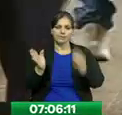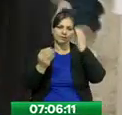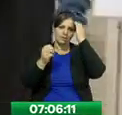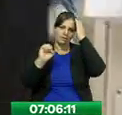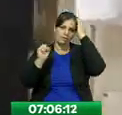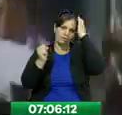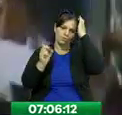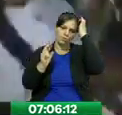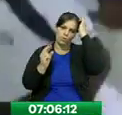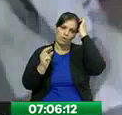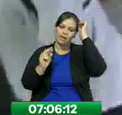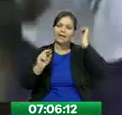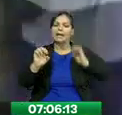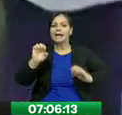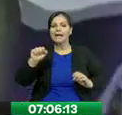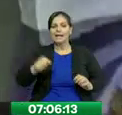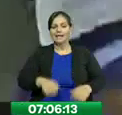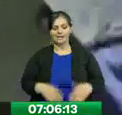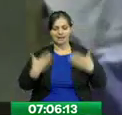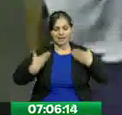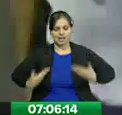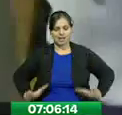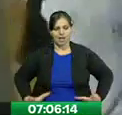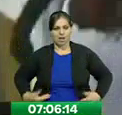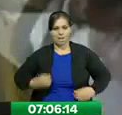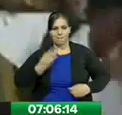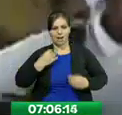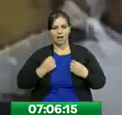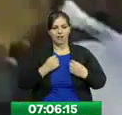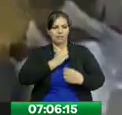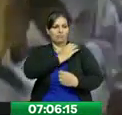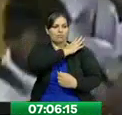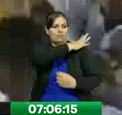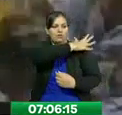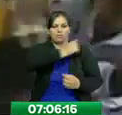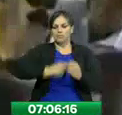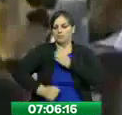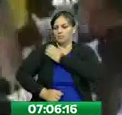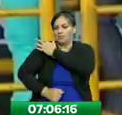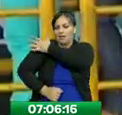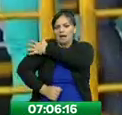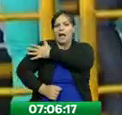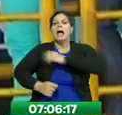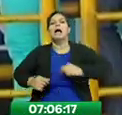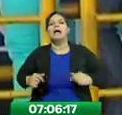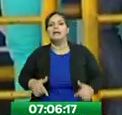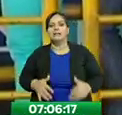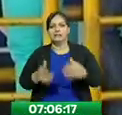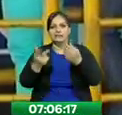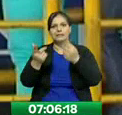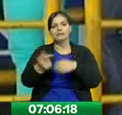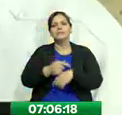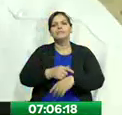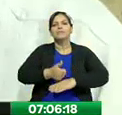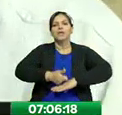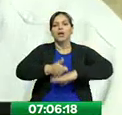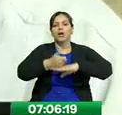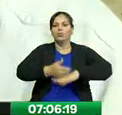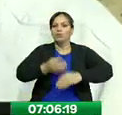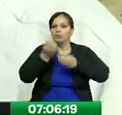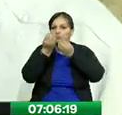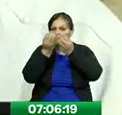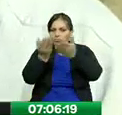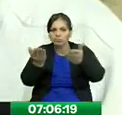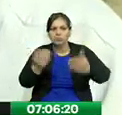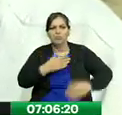transporte masivo y mejorar el comportamiento de estudiantes, así como brindarles medidas de protección. Ahora, en lo que va